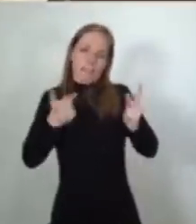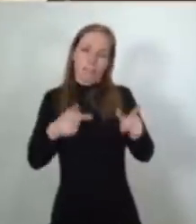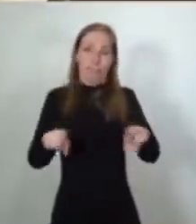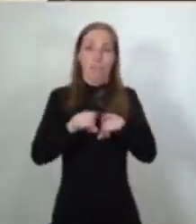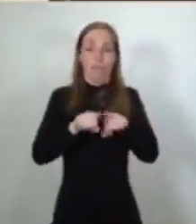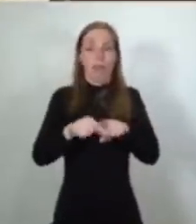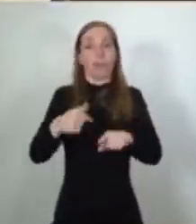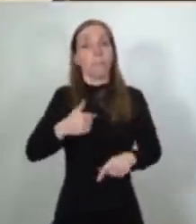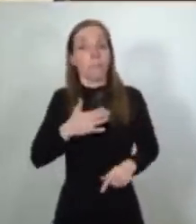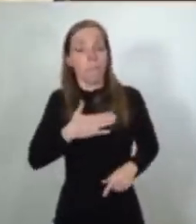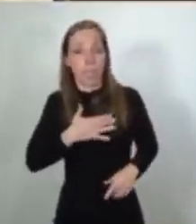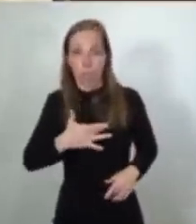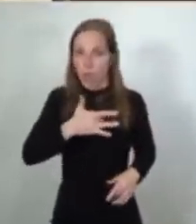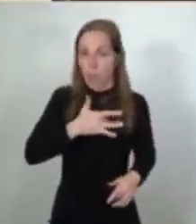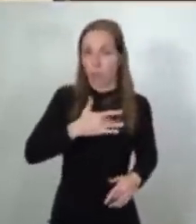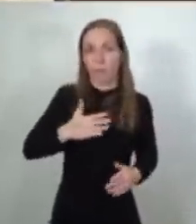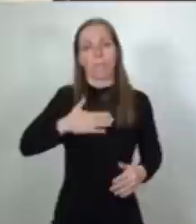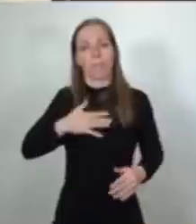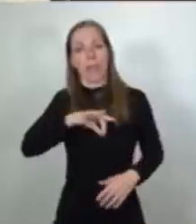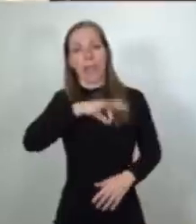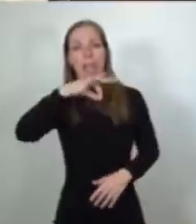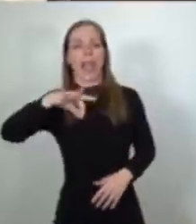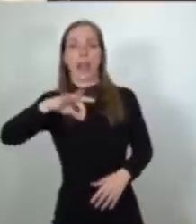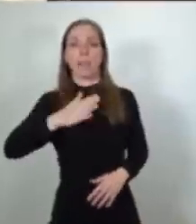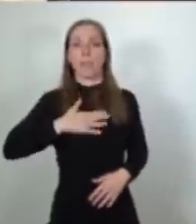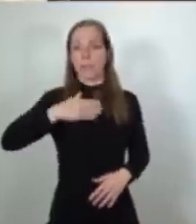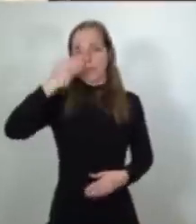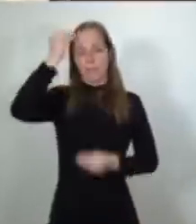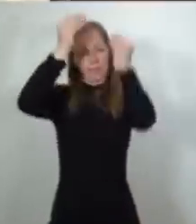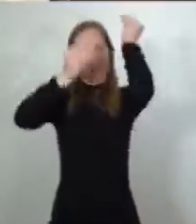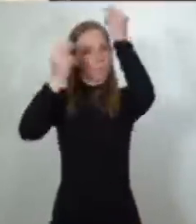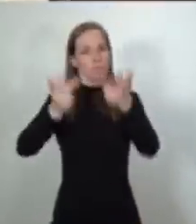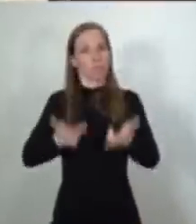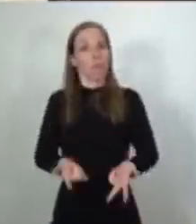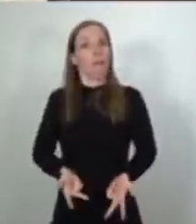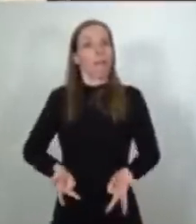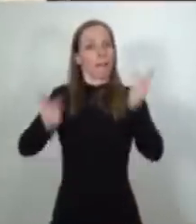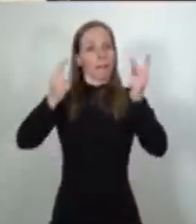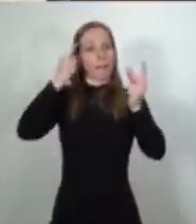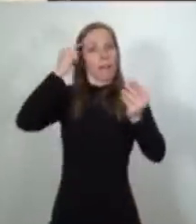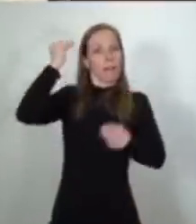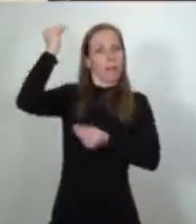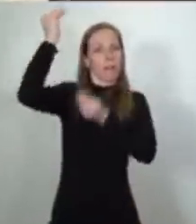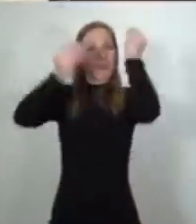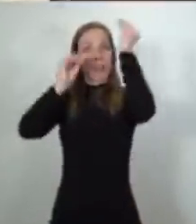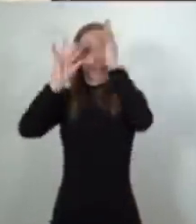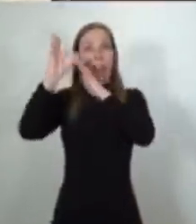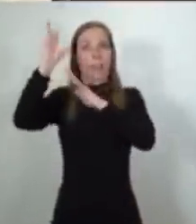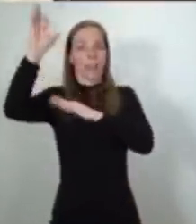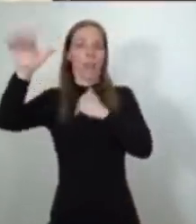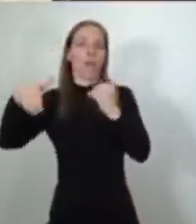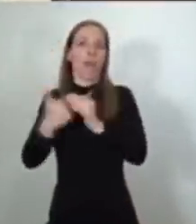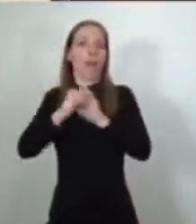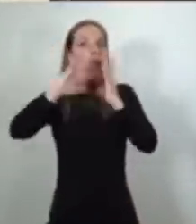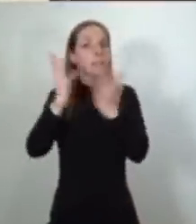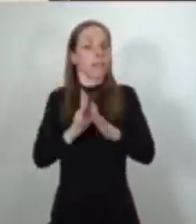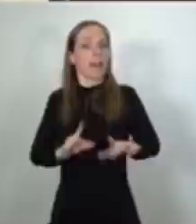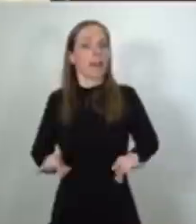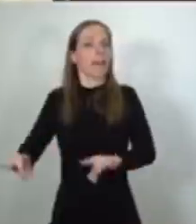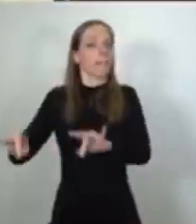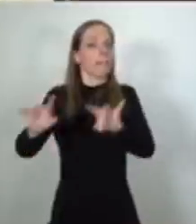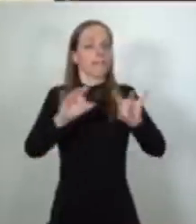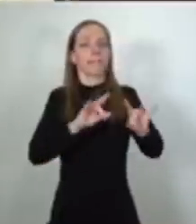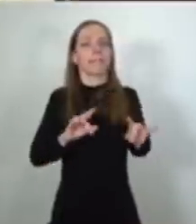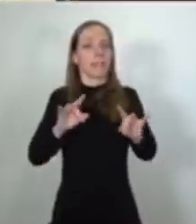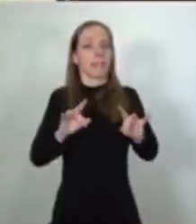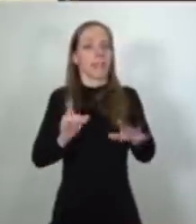alma y libre mi pensamiento, que se alza hasta el cielo y desciende hasta la tierra, soberbio como Luzbel